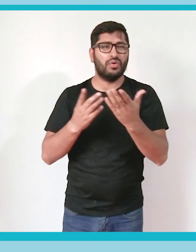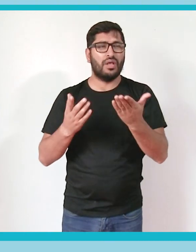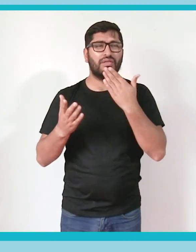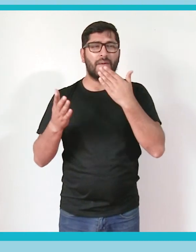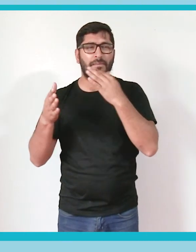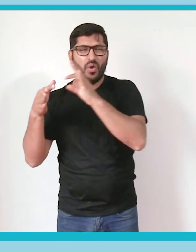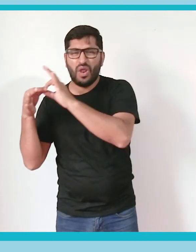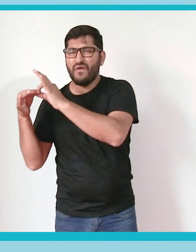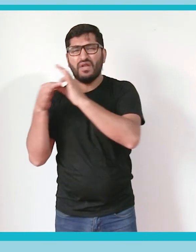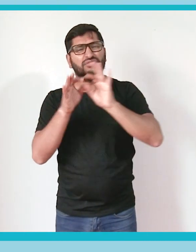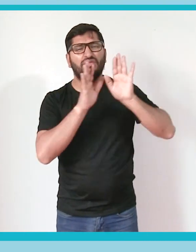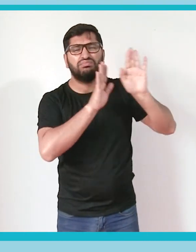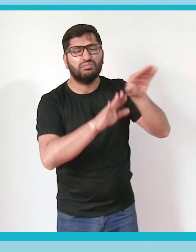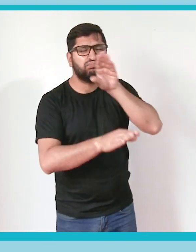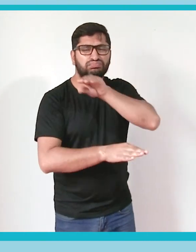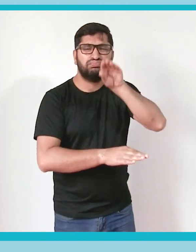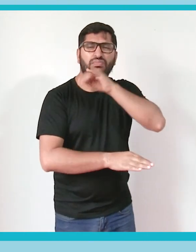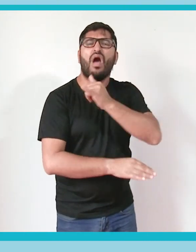frase.